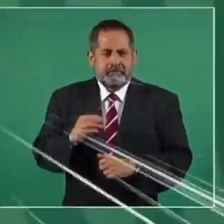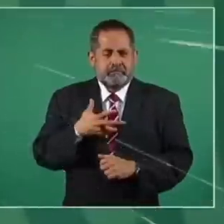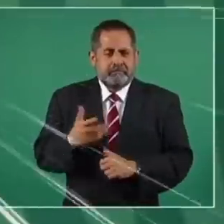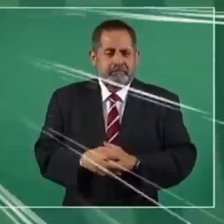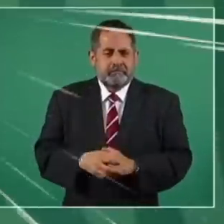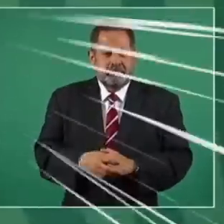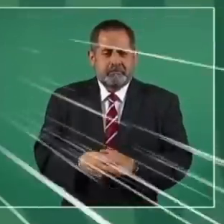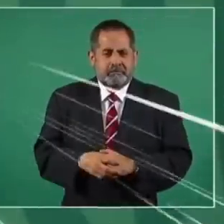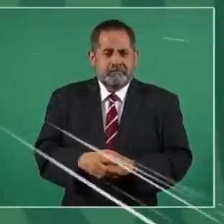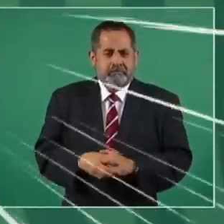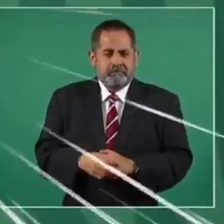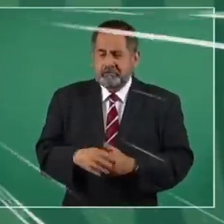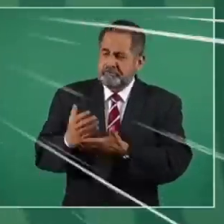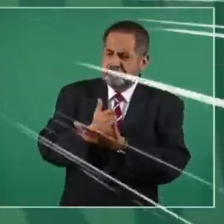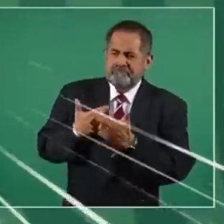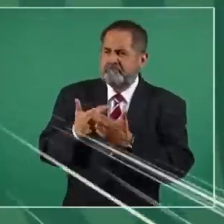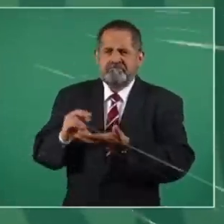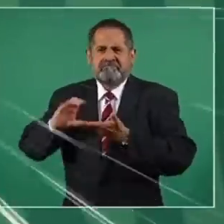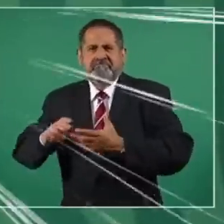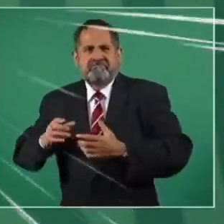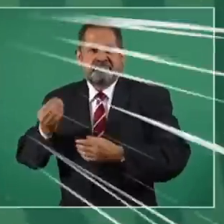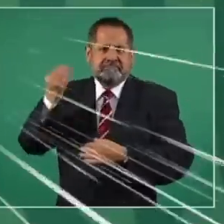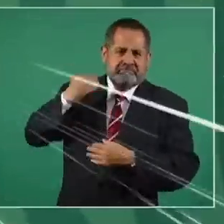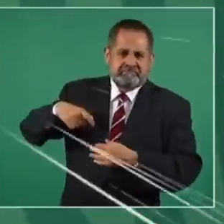Tengo recursos, se